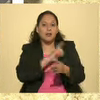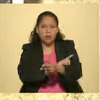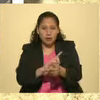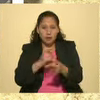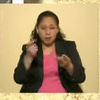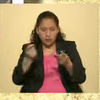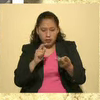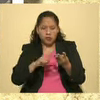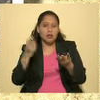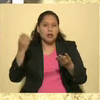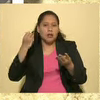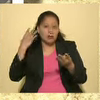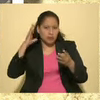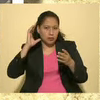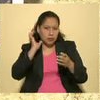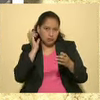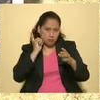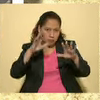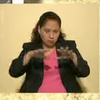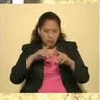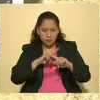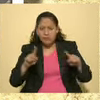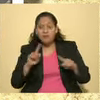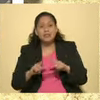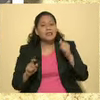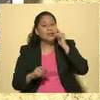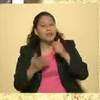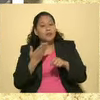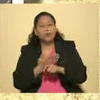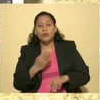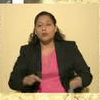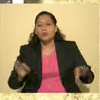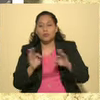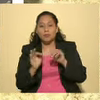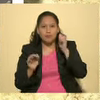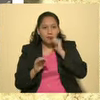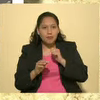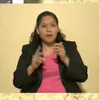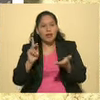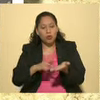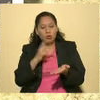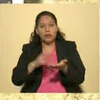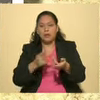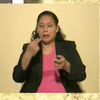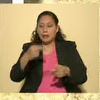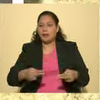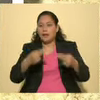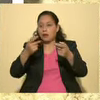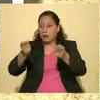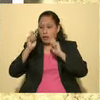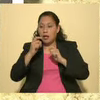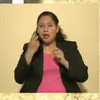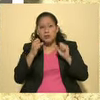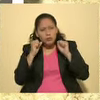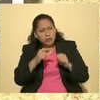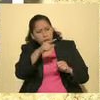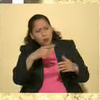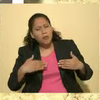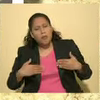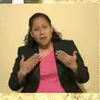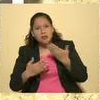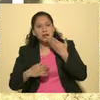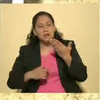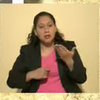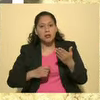delegados, asambleístas. Creo que es muy importante que se repitan los puestos, porque eso le da certeza a la ciudadanía que alguien está cumpliendo, y